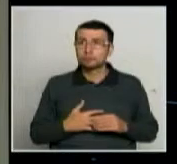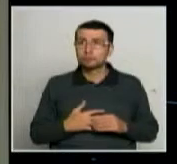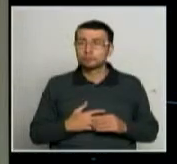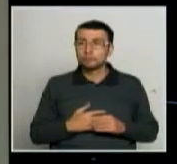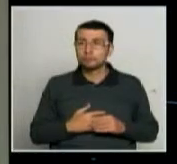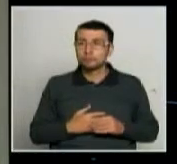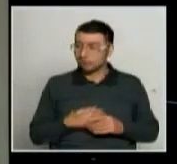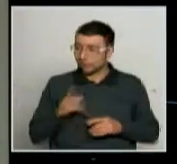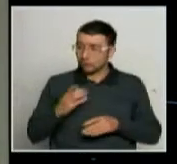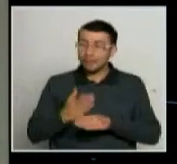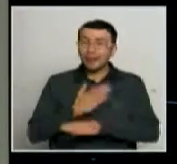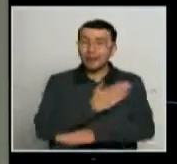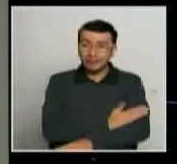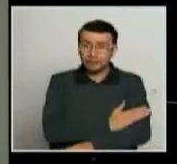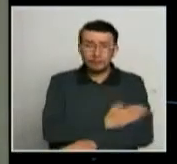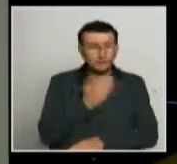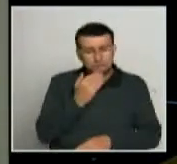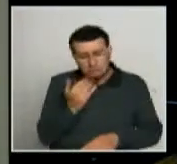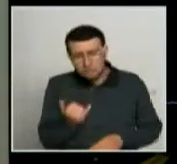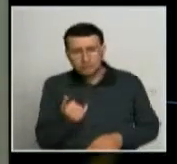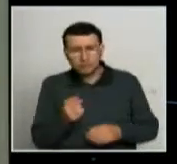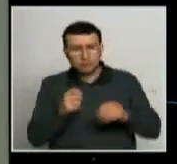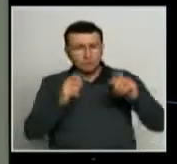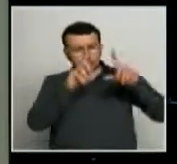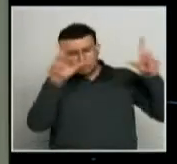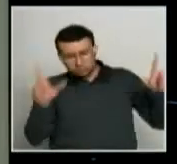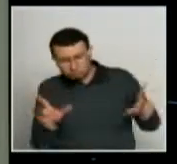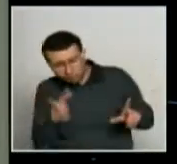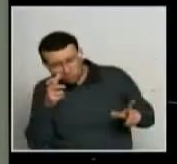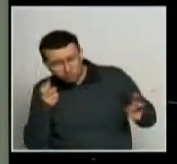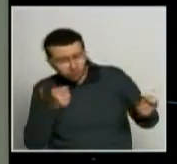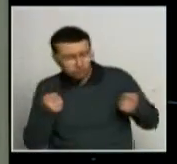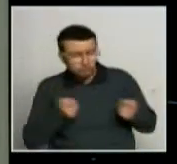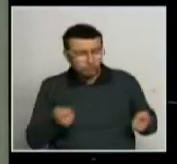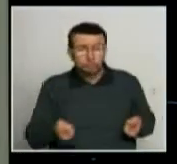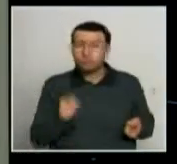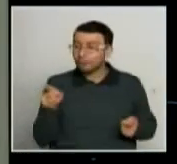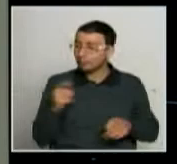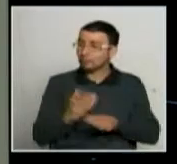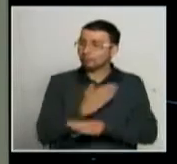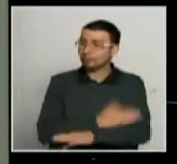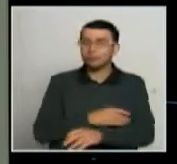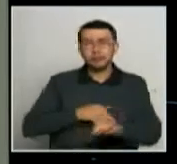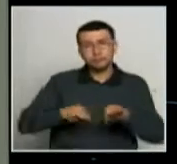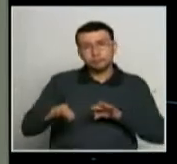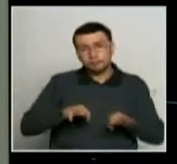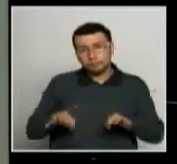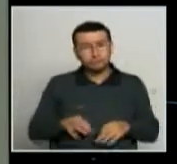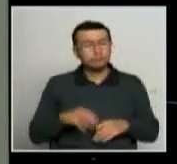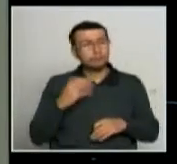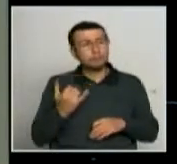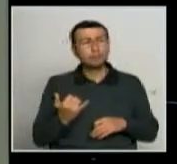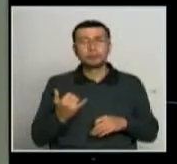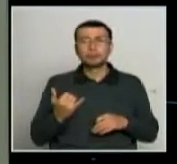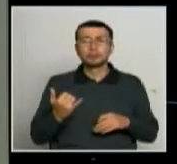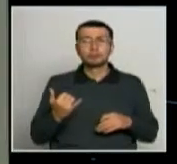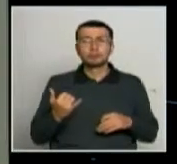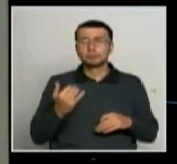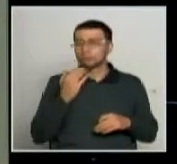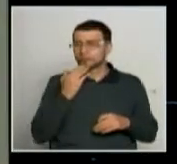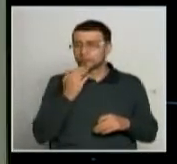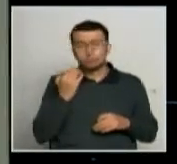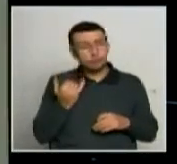Antes de llegar a eso, hubo un examen clínico completo, como ese los comentaba ahora, historia clínica, medidas,